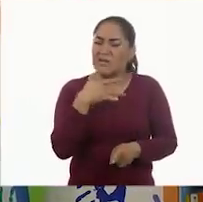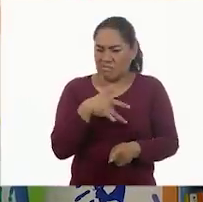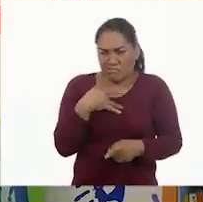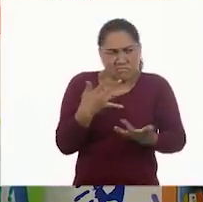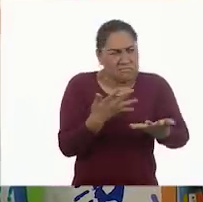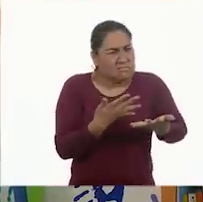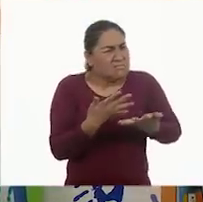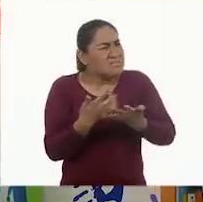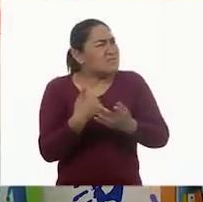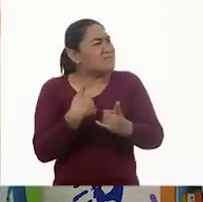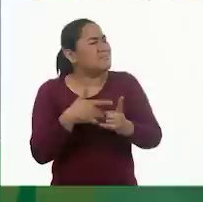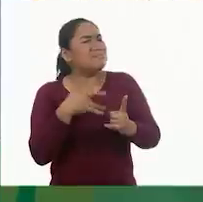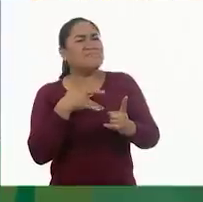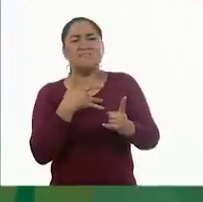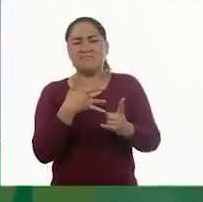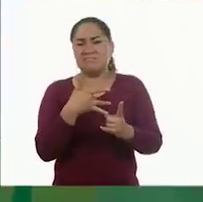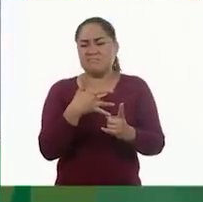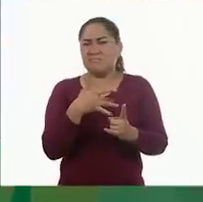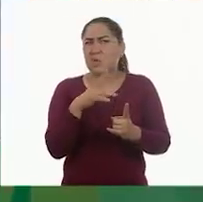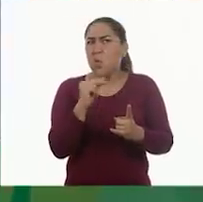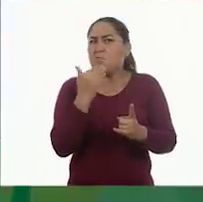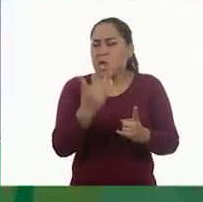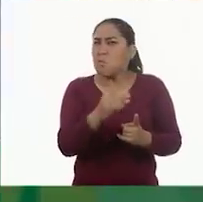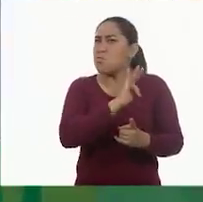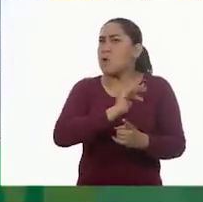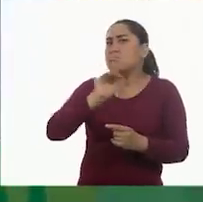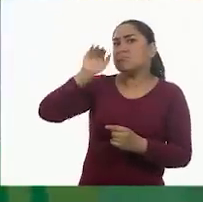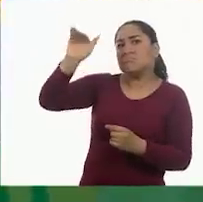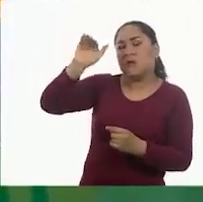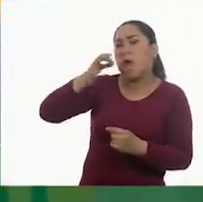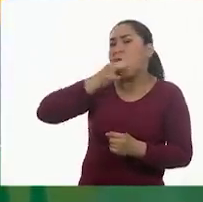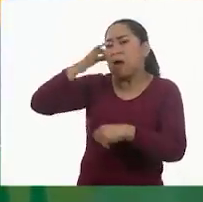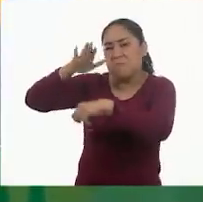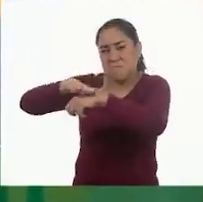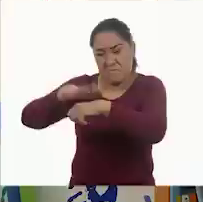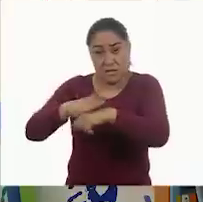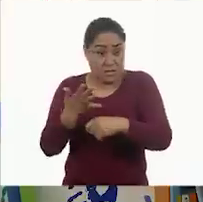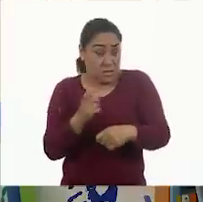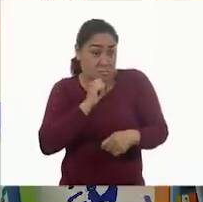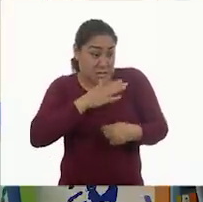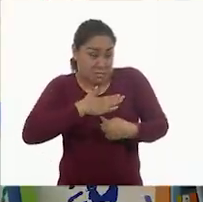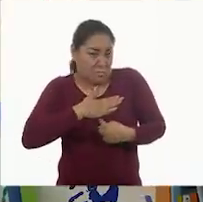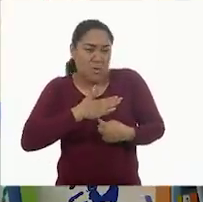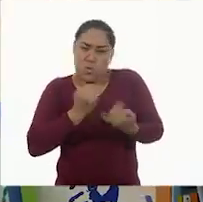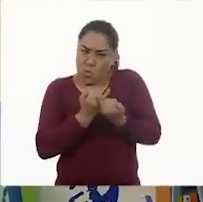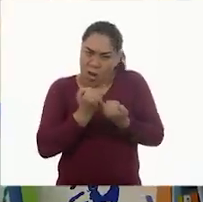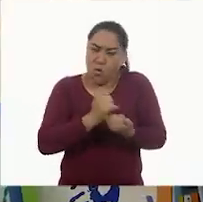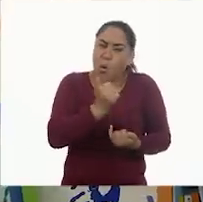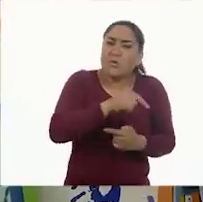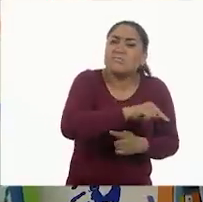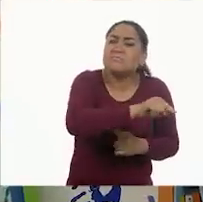cuando alguna situación no está siendo correcta. Y también, no solo a nosotros, sino a los demás.